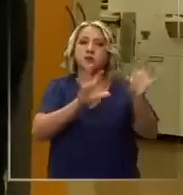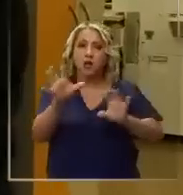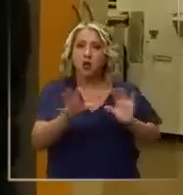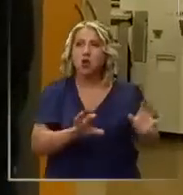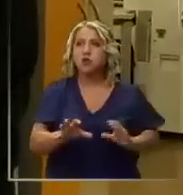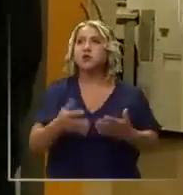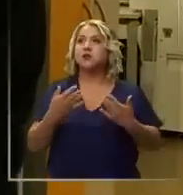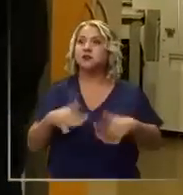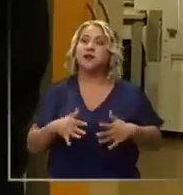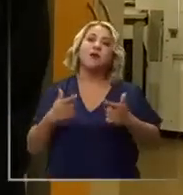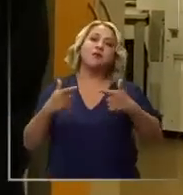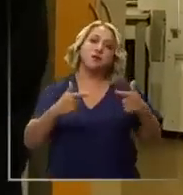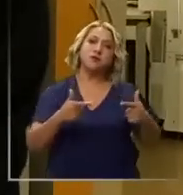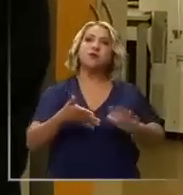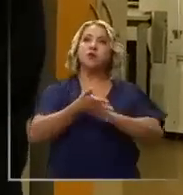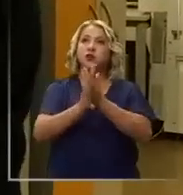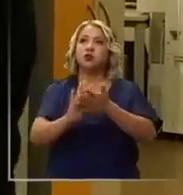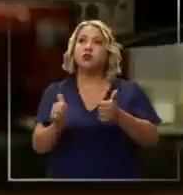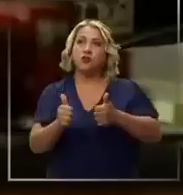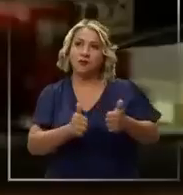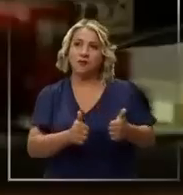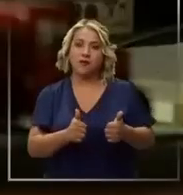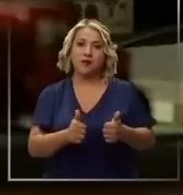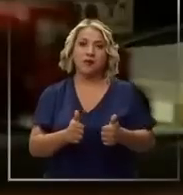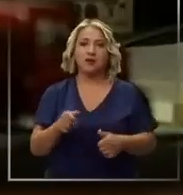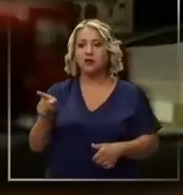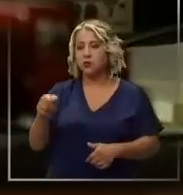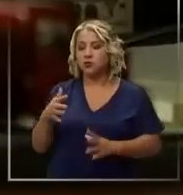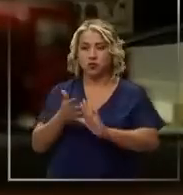pero por fortuna todo bien.